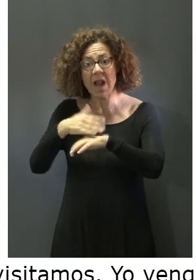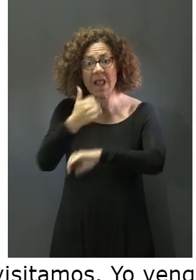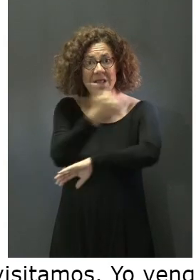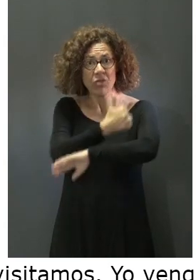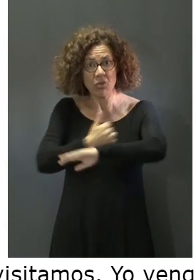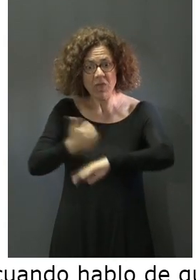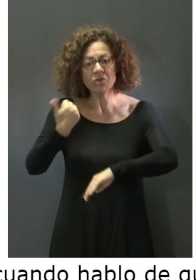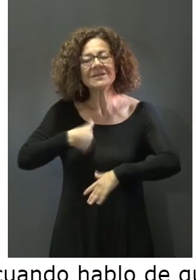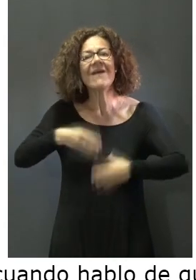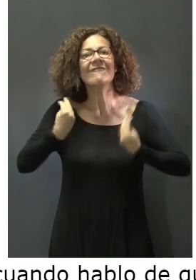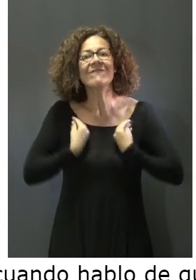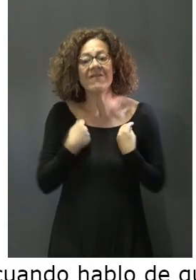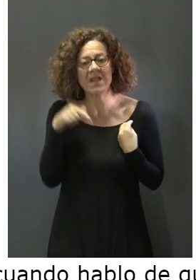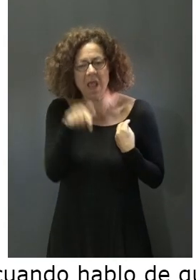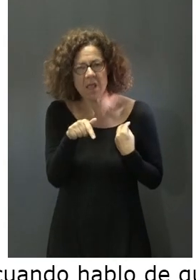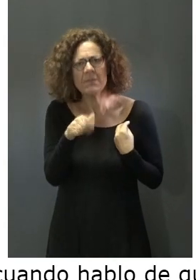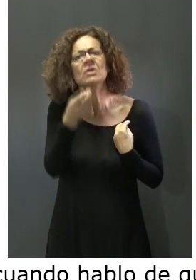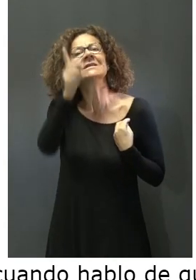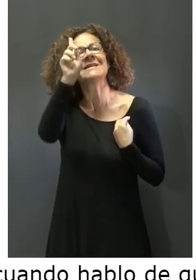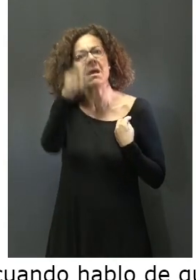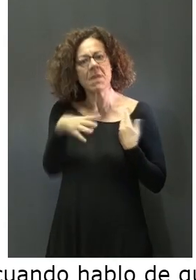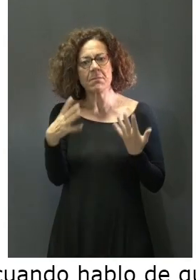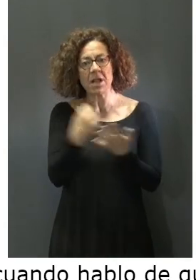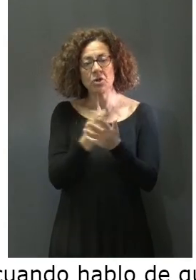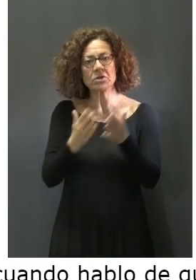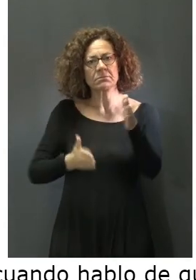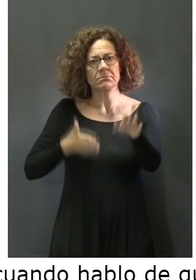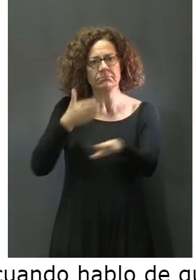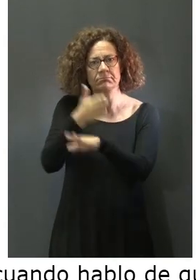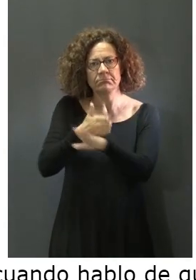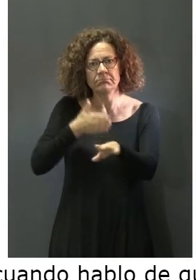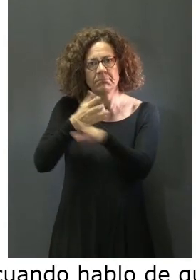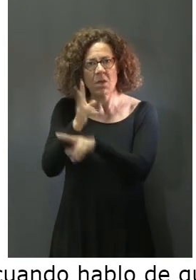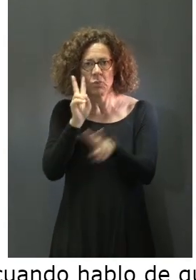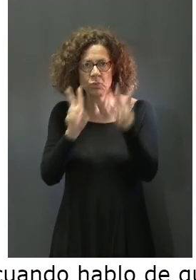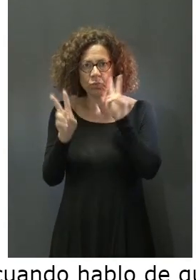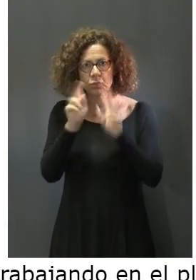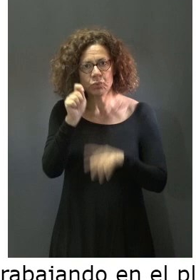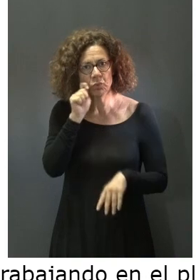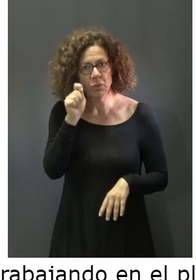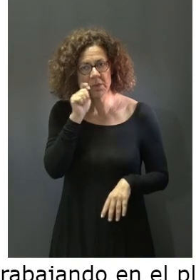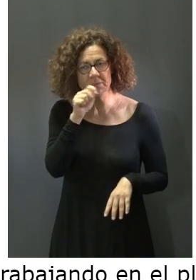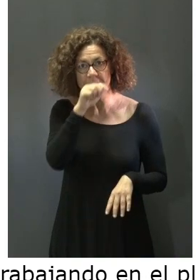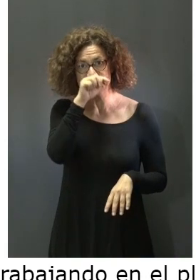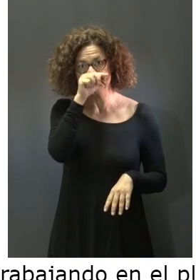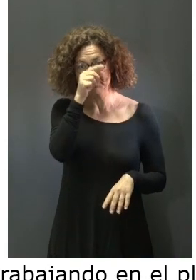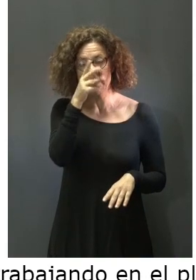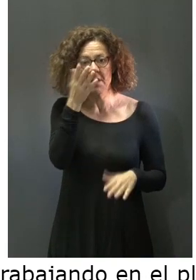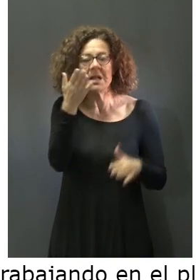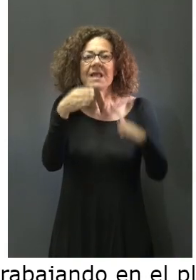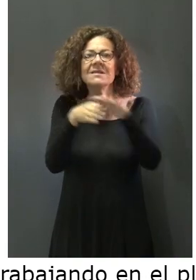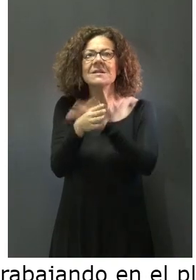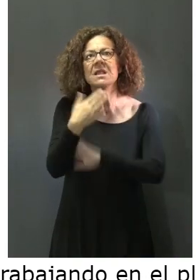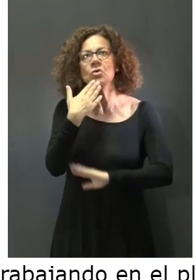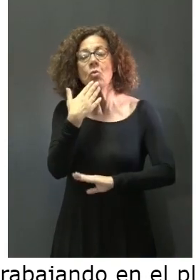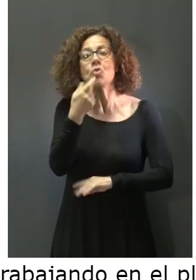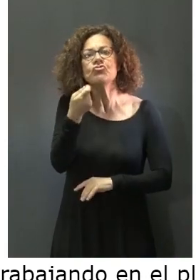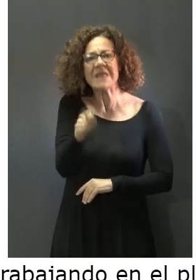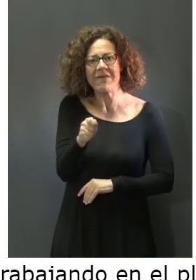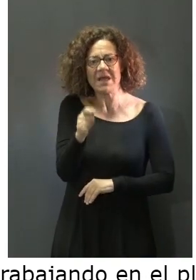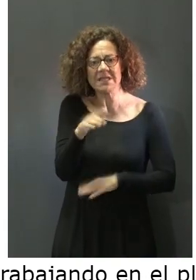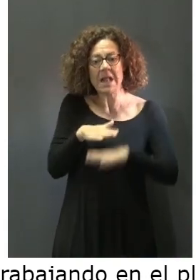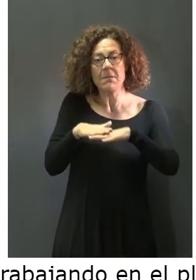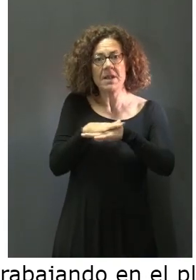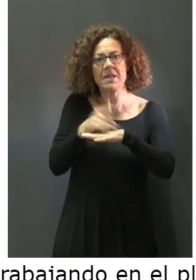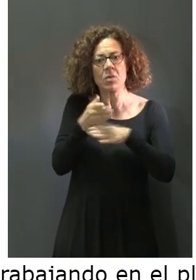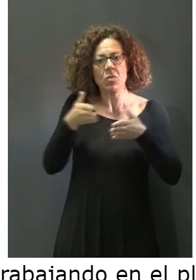en ella, sino para toda aquella persona que visita la ciudad. La accesibilidad es una llave, el principio de